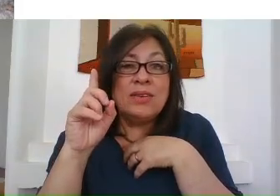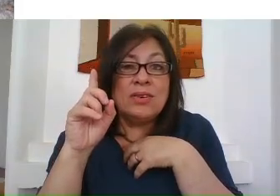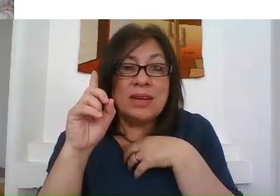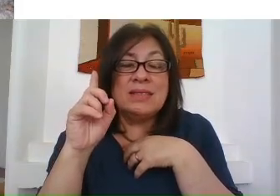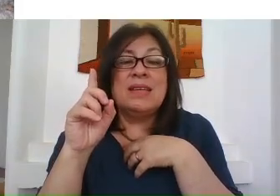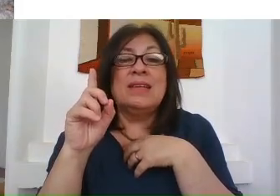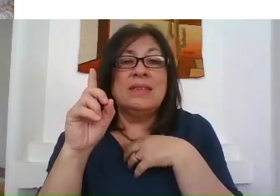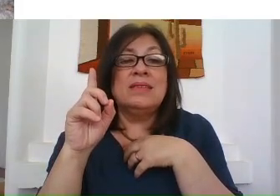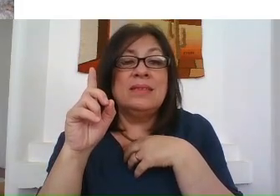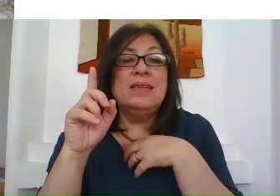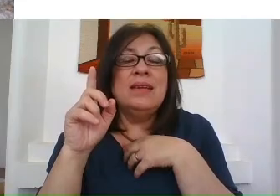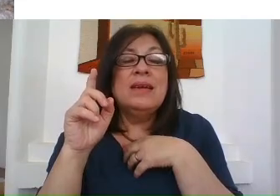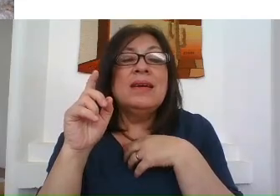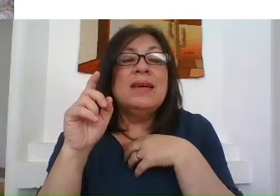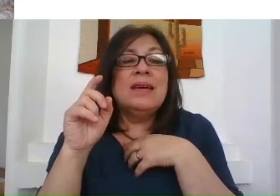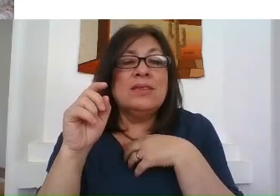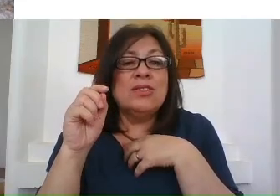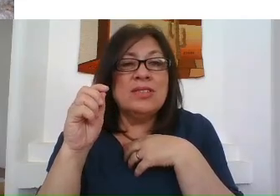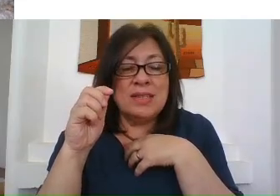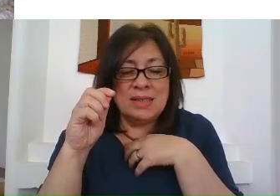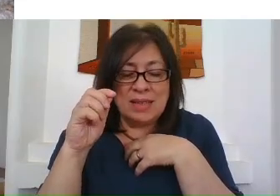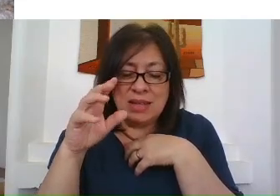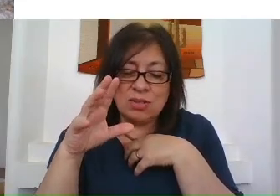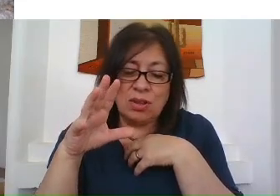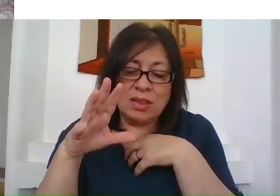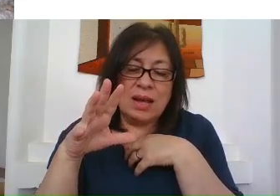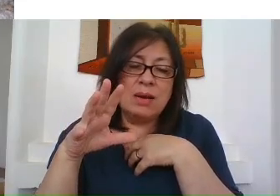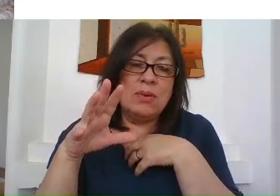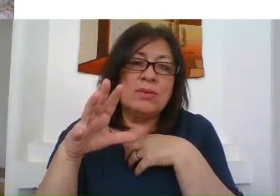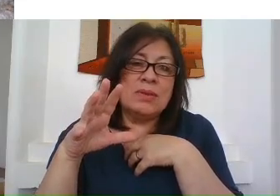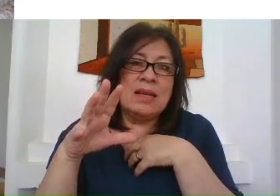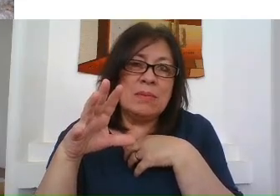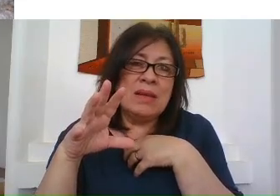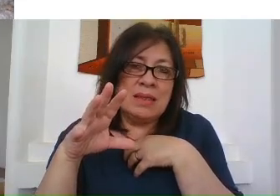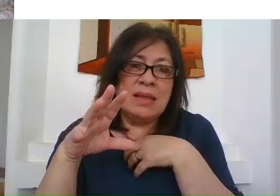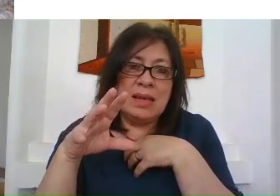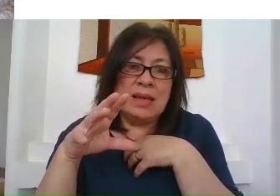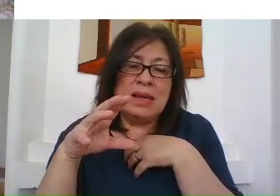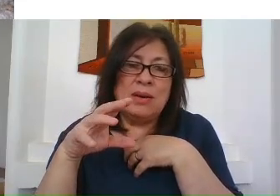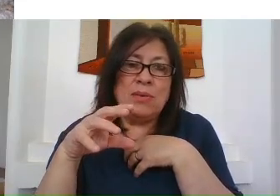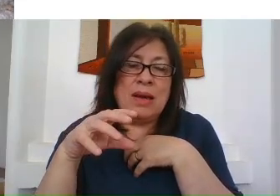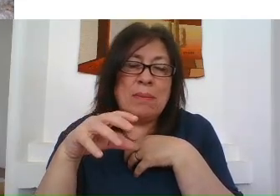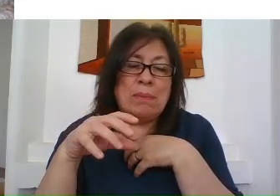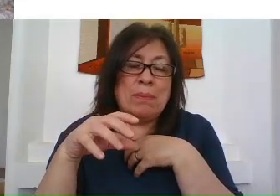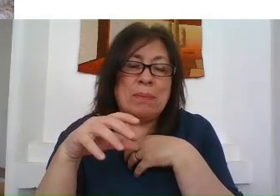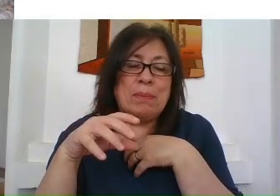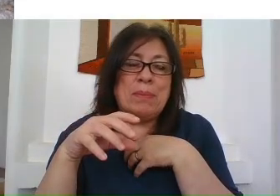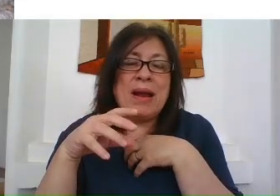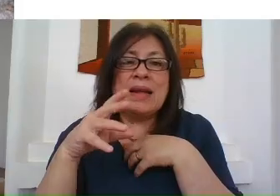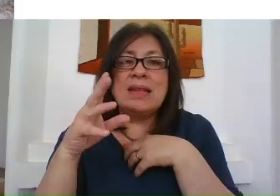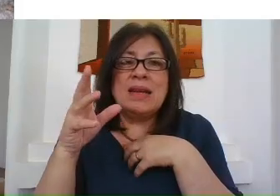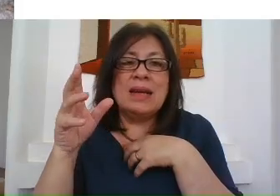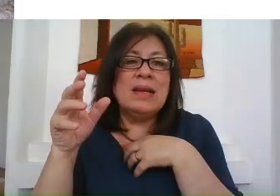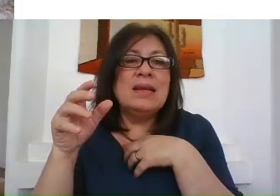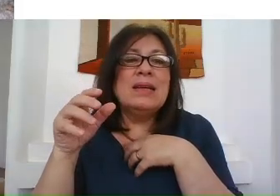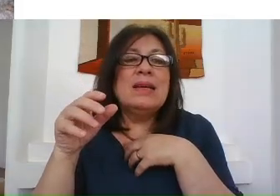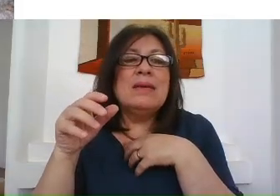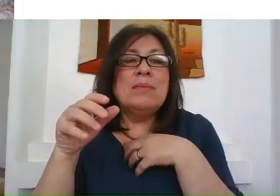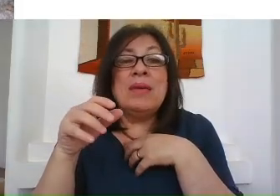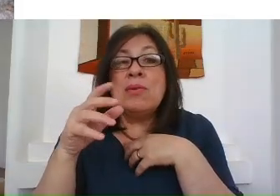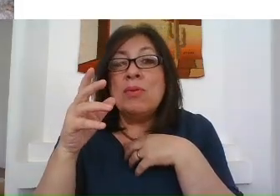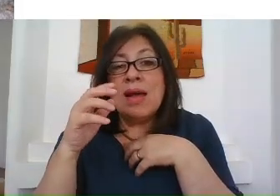del año recién. Entonces, el soltar voluntariamente es una